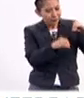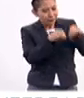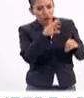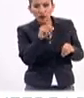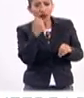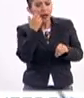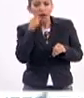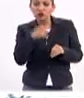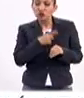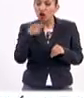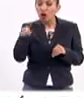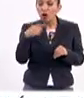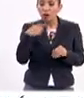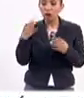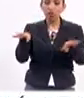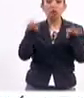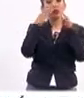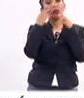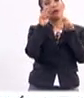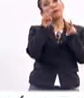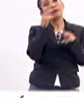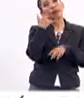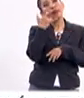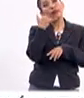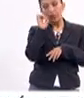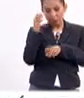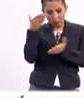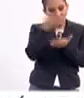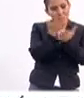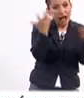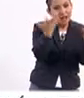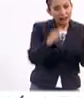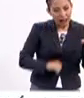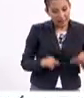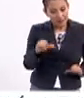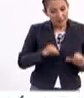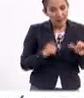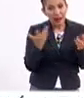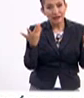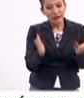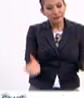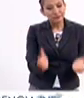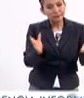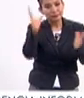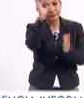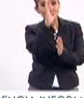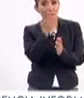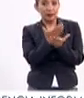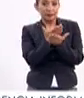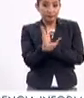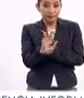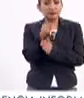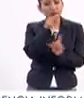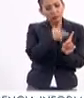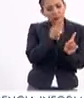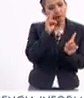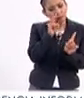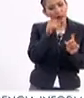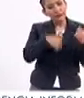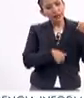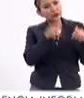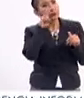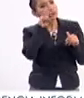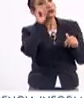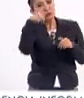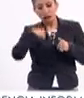no queremos que sean solamente públicos, queremos que sean actores culturales, que sean agentes culturales y que por un lado sí vean una obra de teatro,